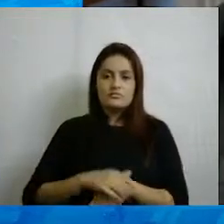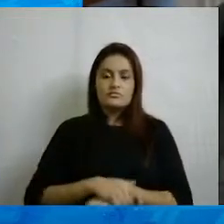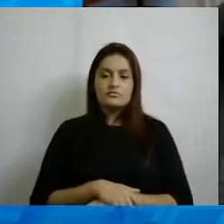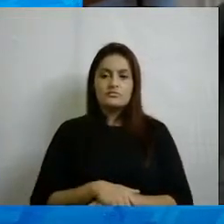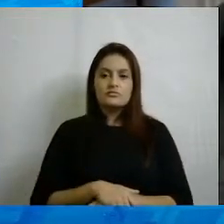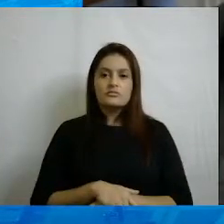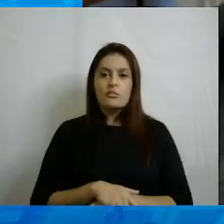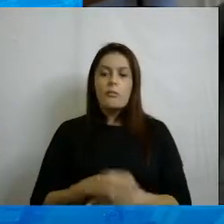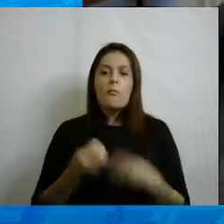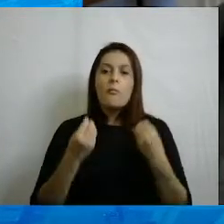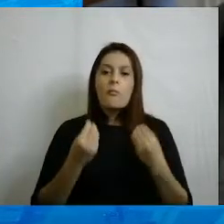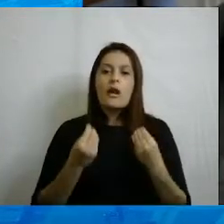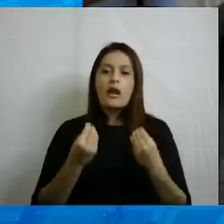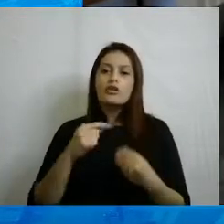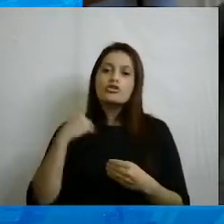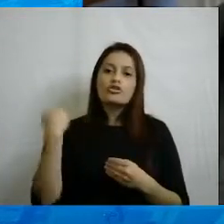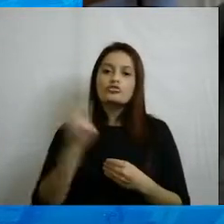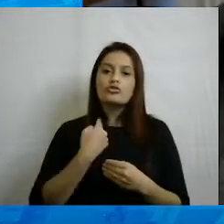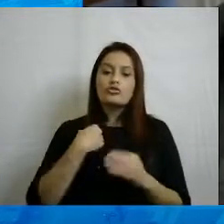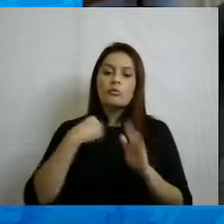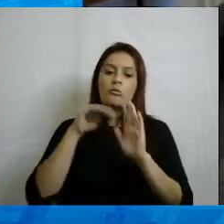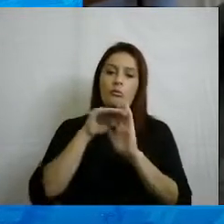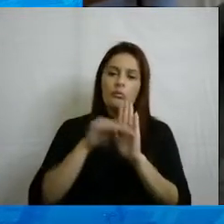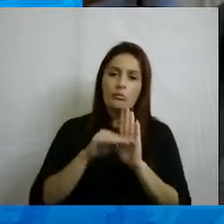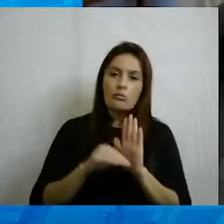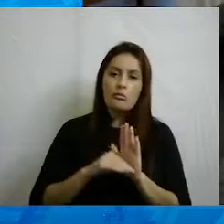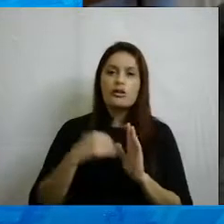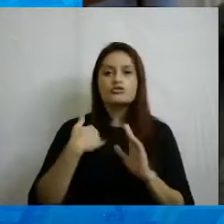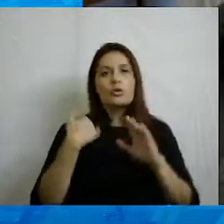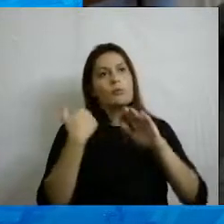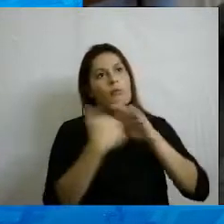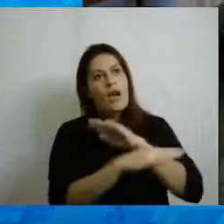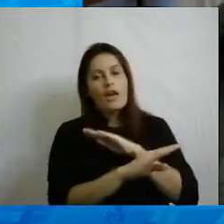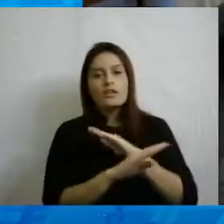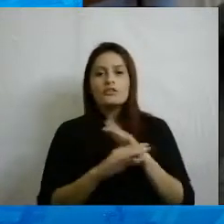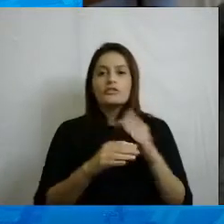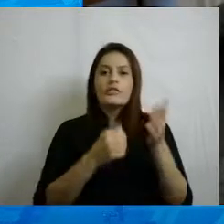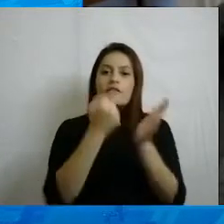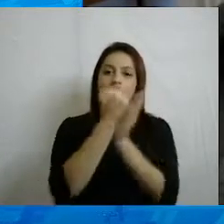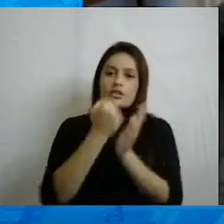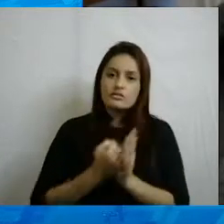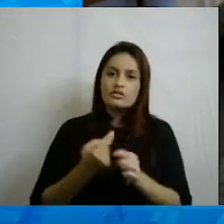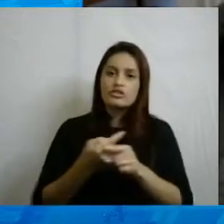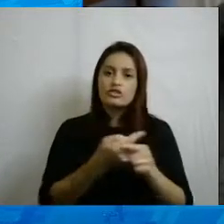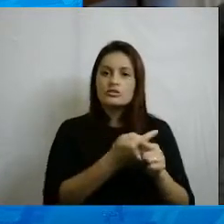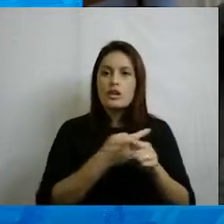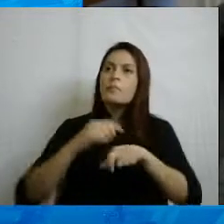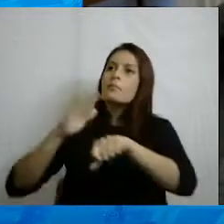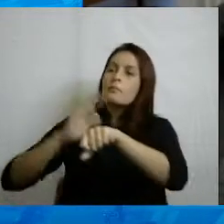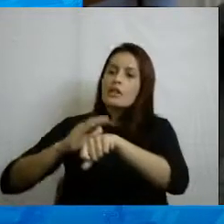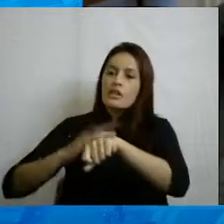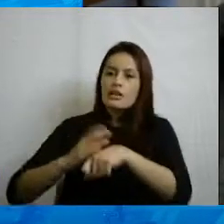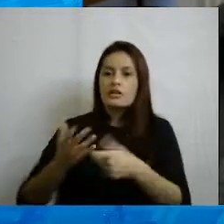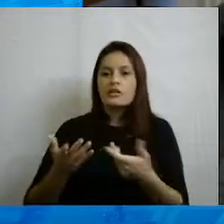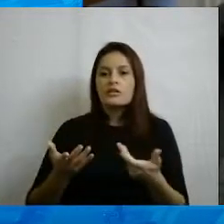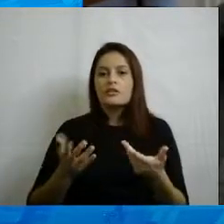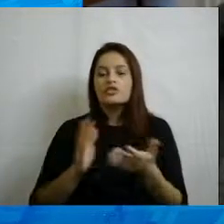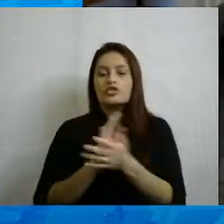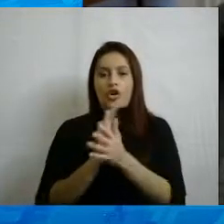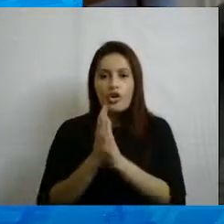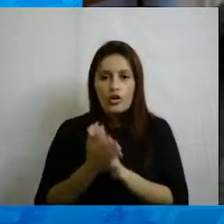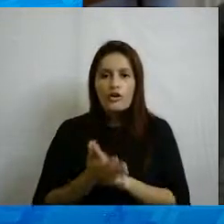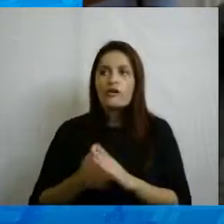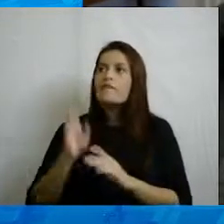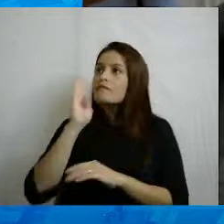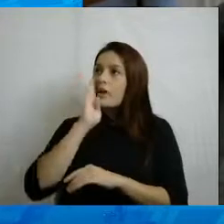Entonces, yo digo, ¿para qué entonces hago el protocolo de enviar la ficha social, de pedir la autorización del locatario, si venden comida, conseguirme el